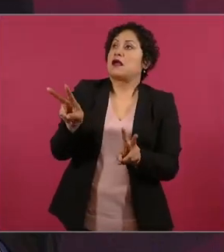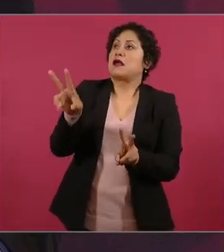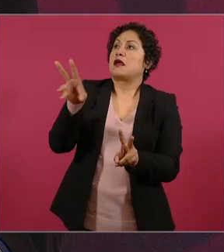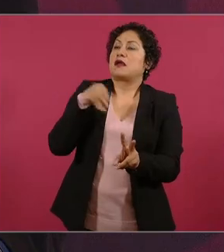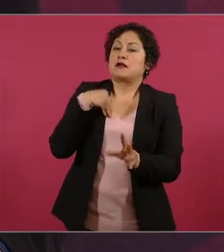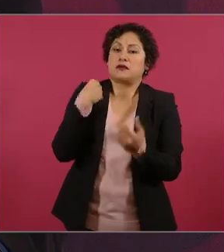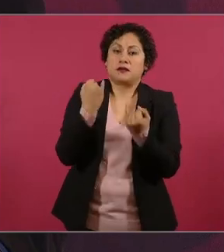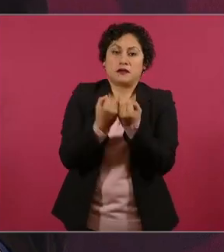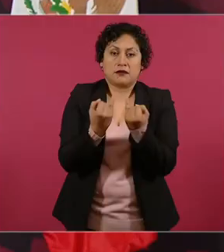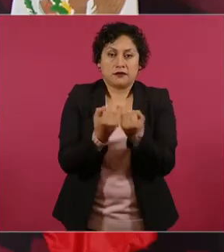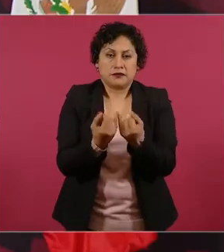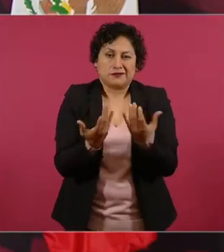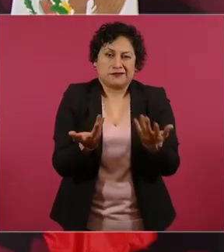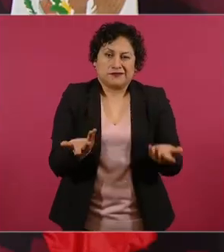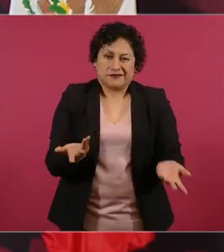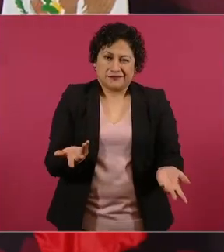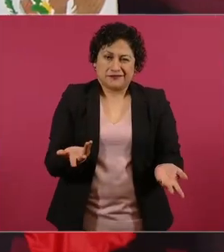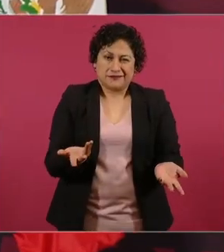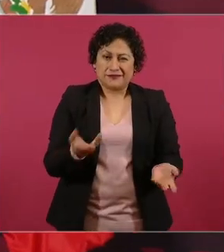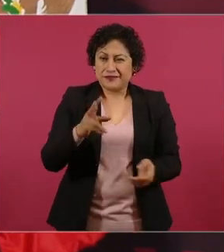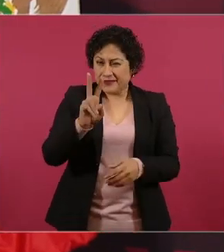Tienen un problema muy serio,